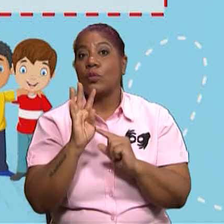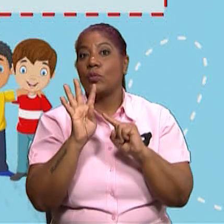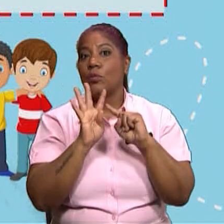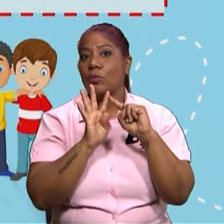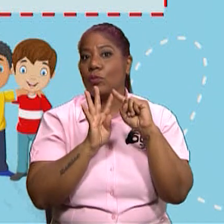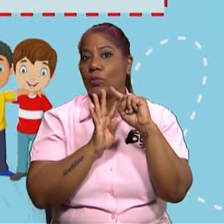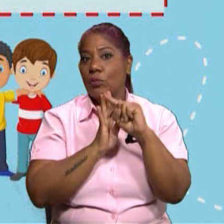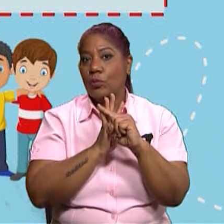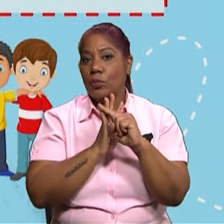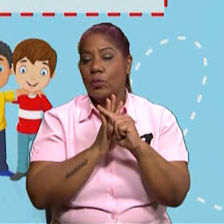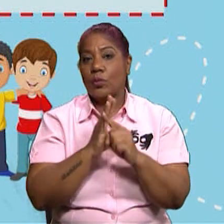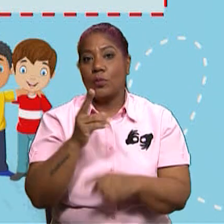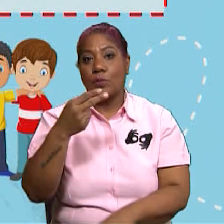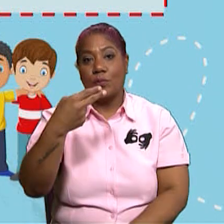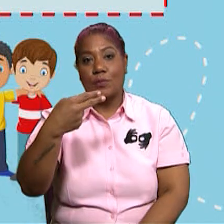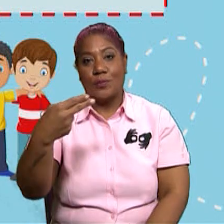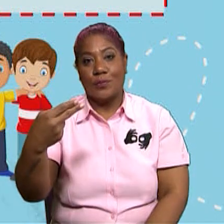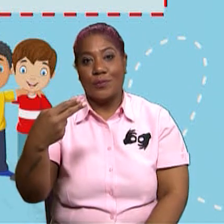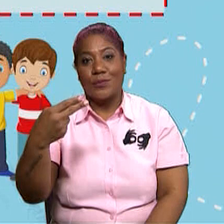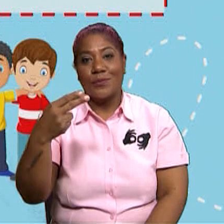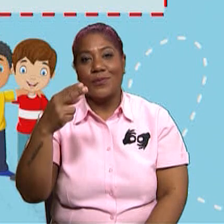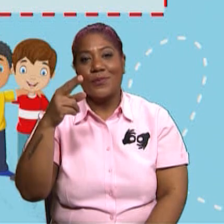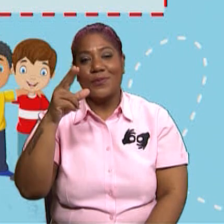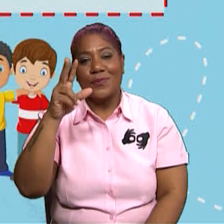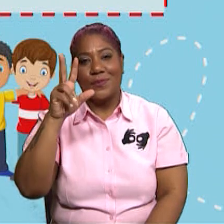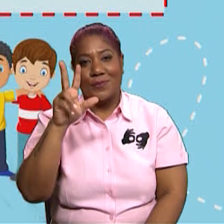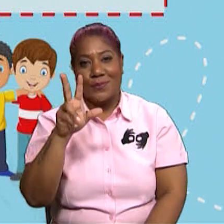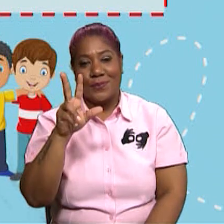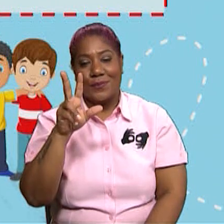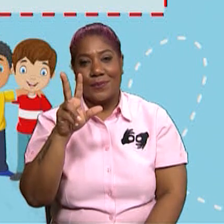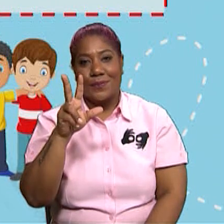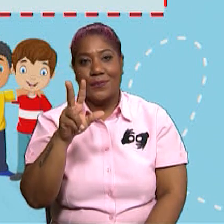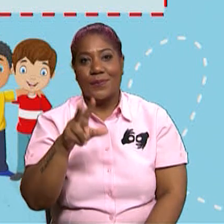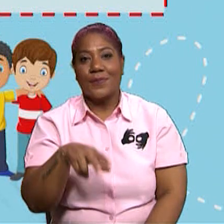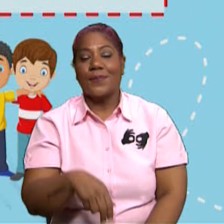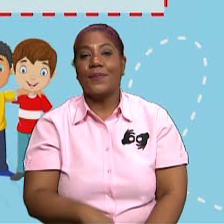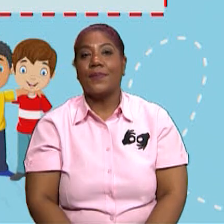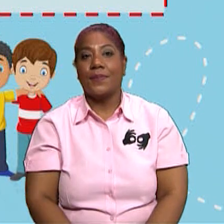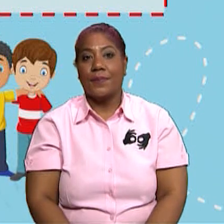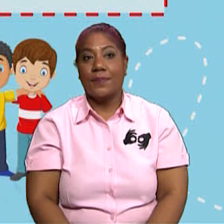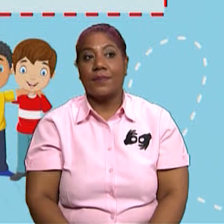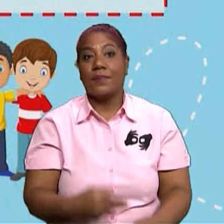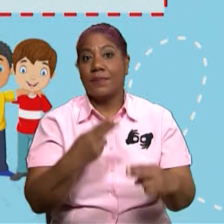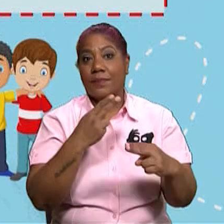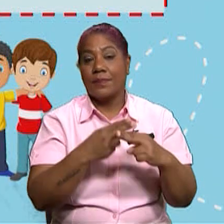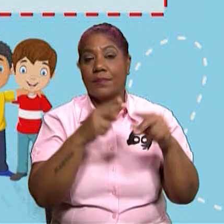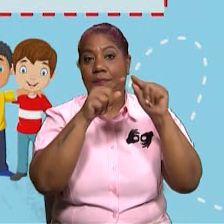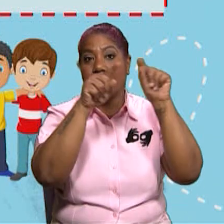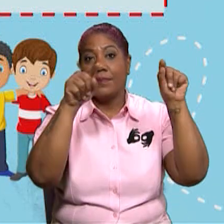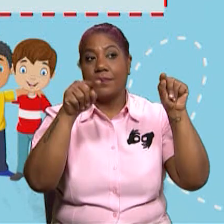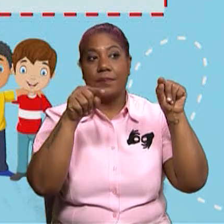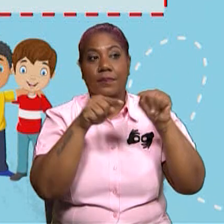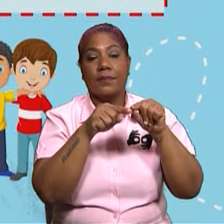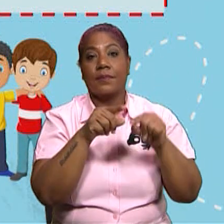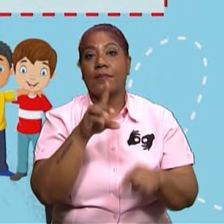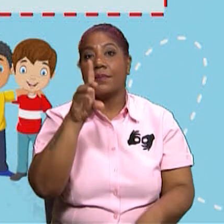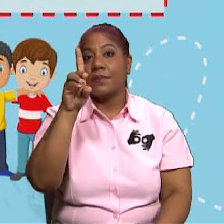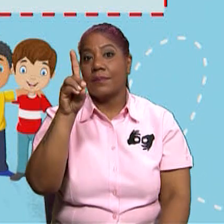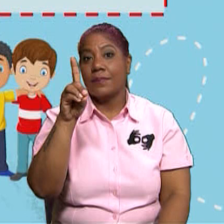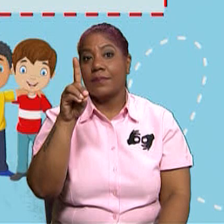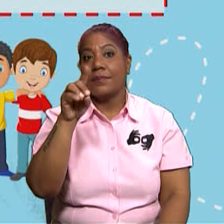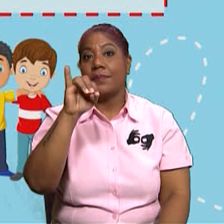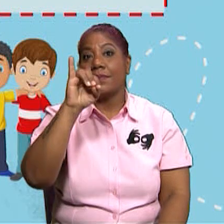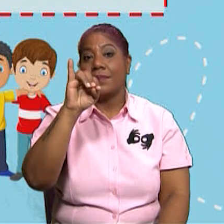y me va a dar como resultado la cantidad de grupos. A estos términos les voy a llamar dividendo,